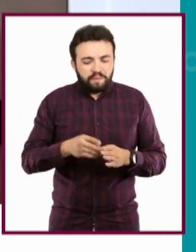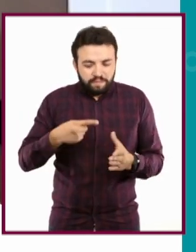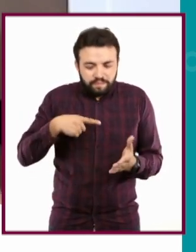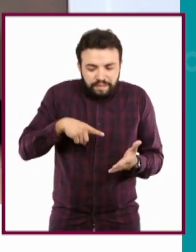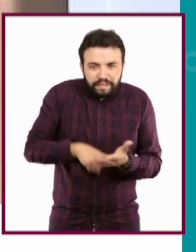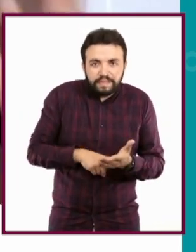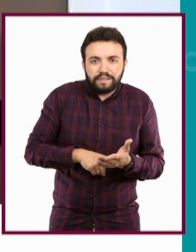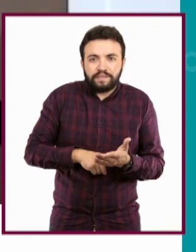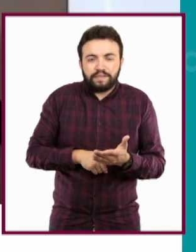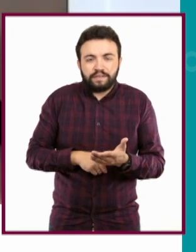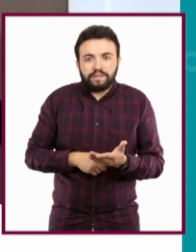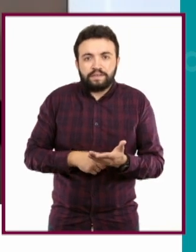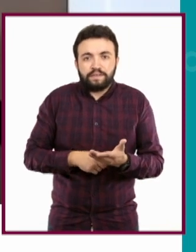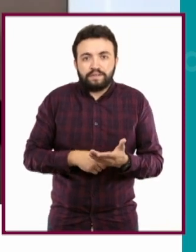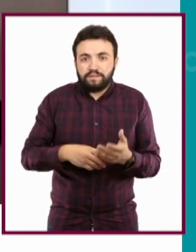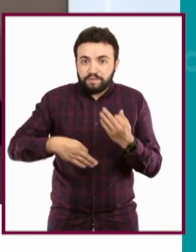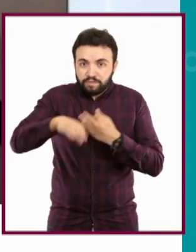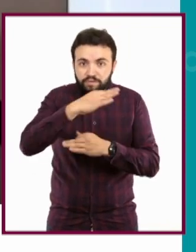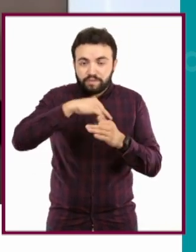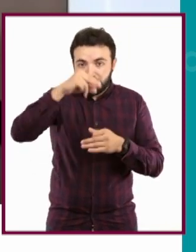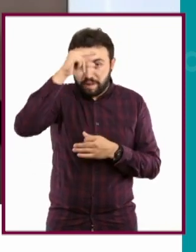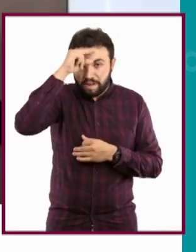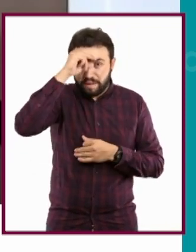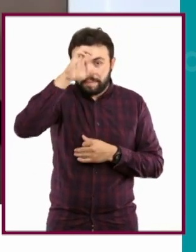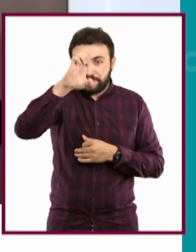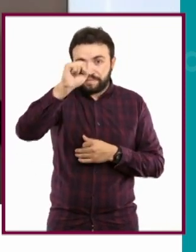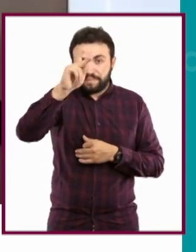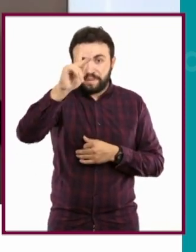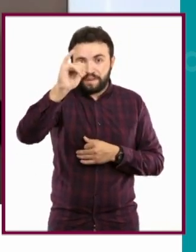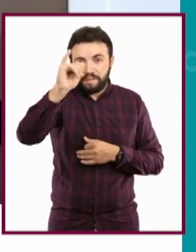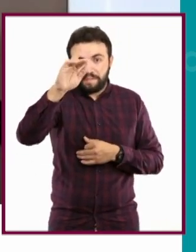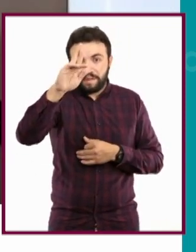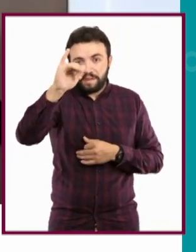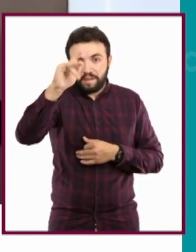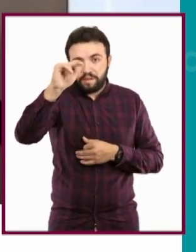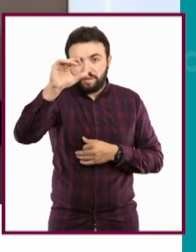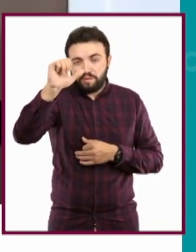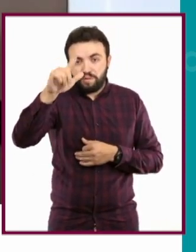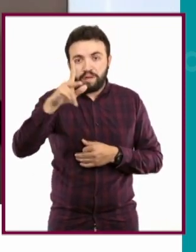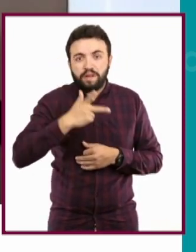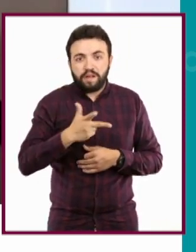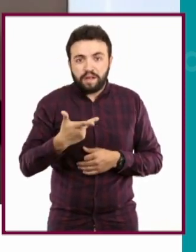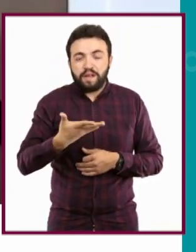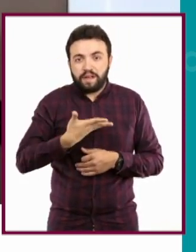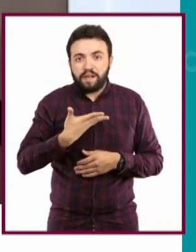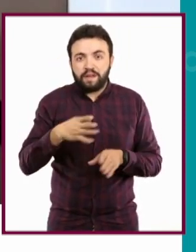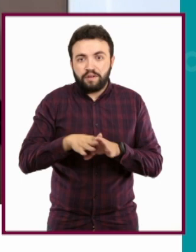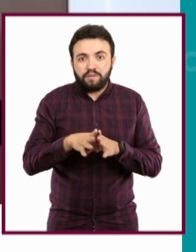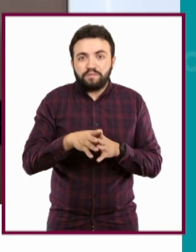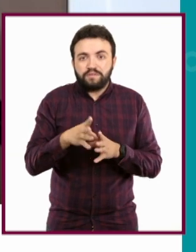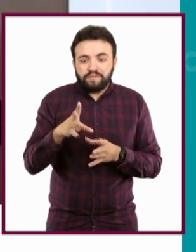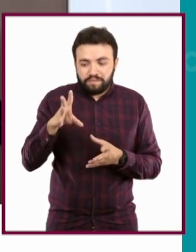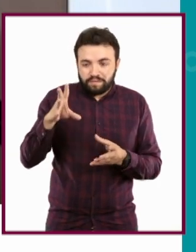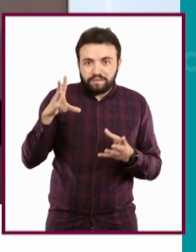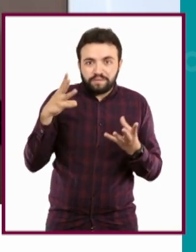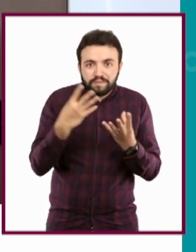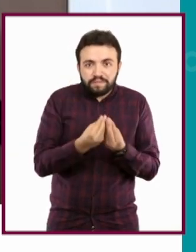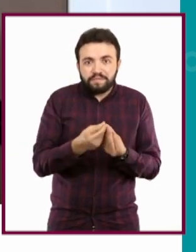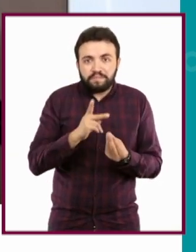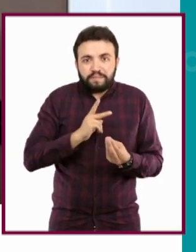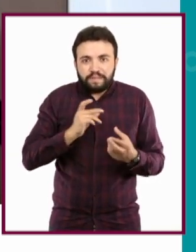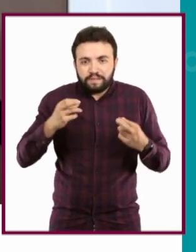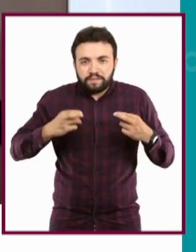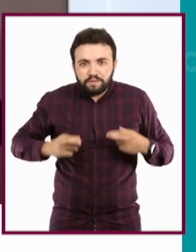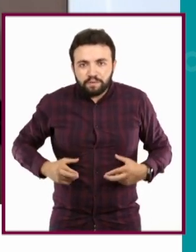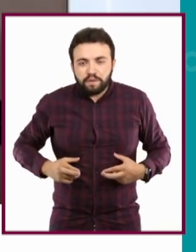como todo, en toda nuestra vida, está cimentada en nuestro organismo. Entonces, se ha comprobado que la